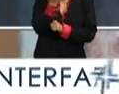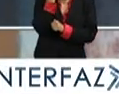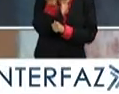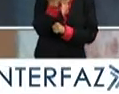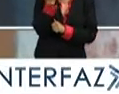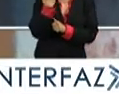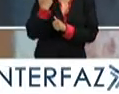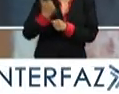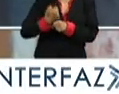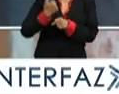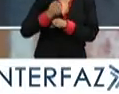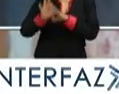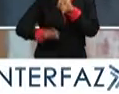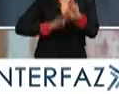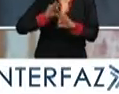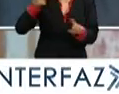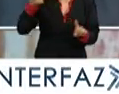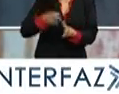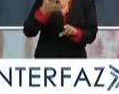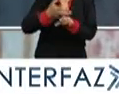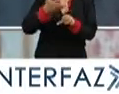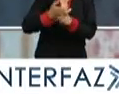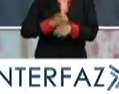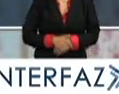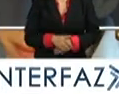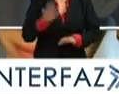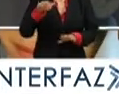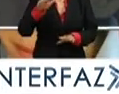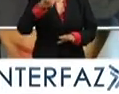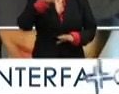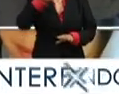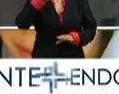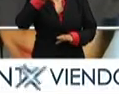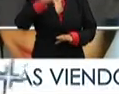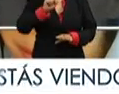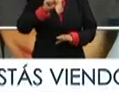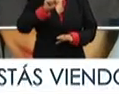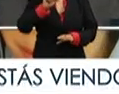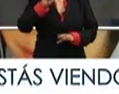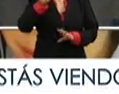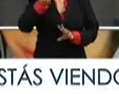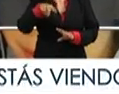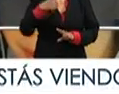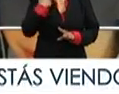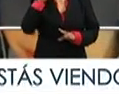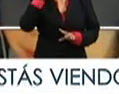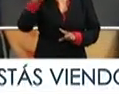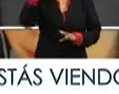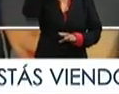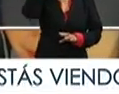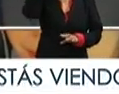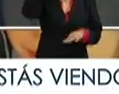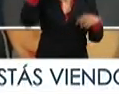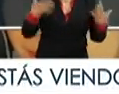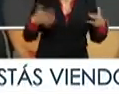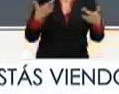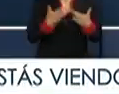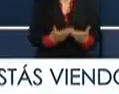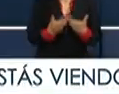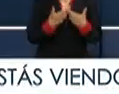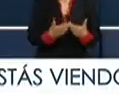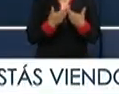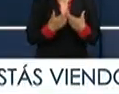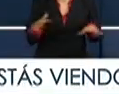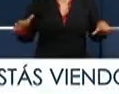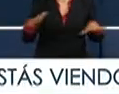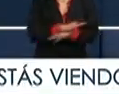de grado de primaria, en específico de quinto grado. Jesús, pues sin duda alguna se trató de una experiencia muy rica y